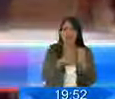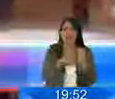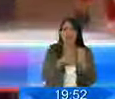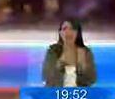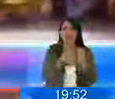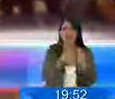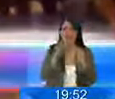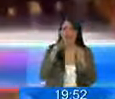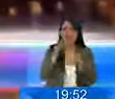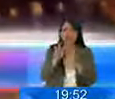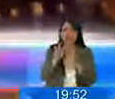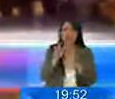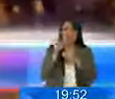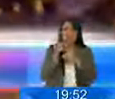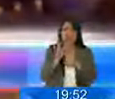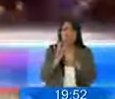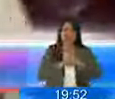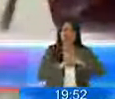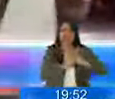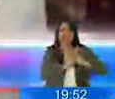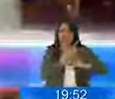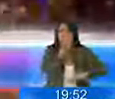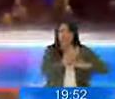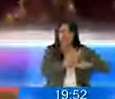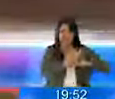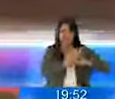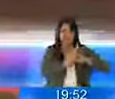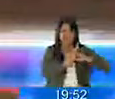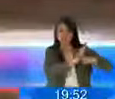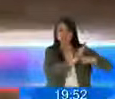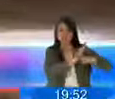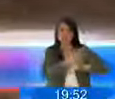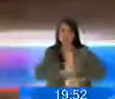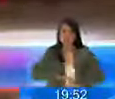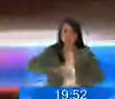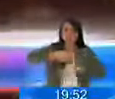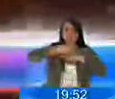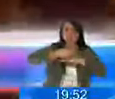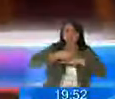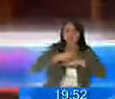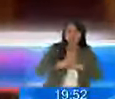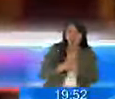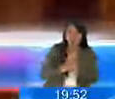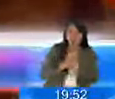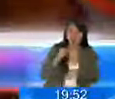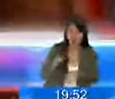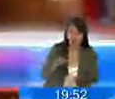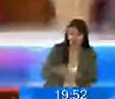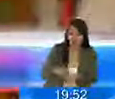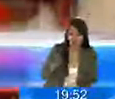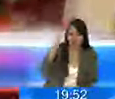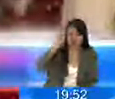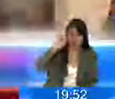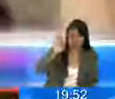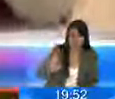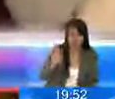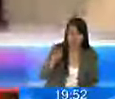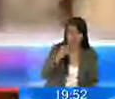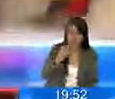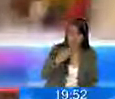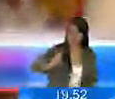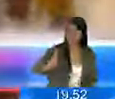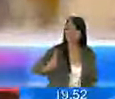especial como protesta a la imposición de los opresores, lo que fue calificado como acto del demonio. Creían que tomaban